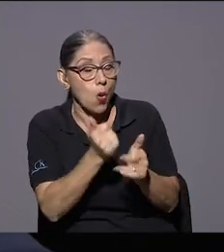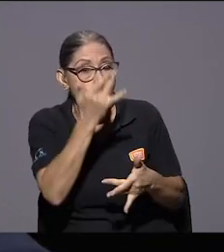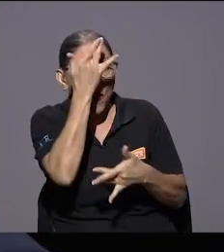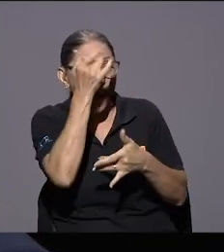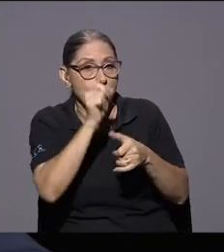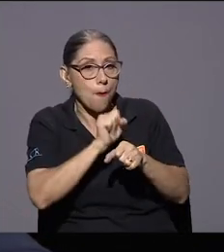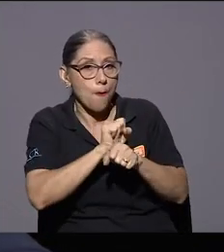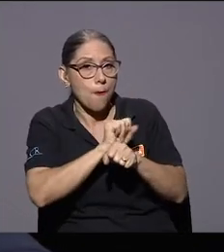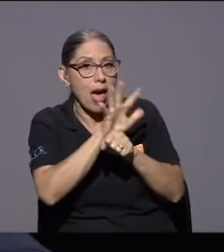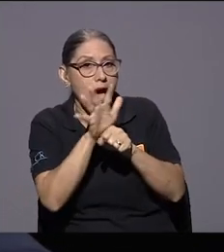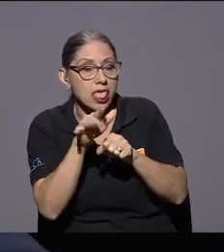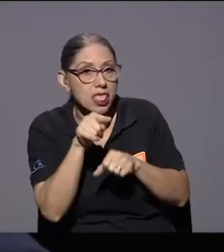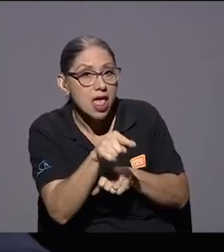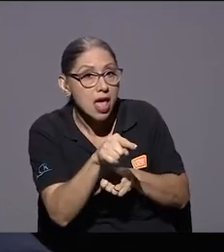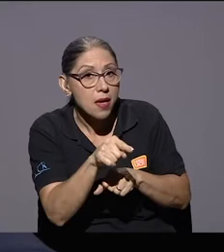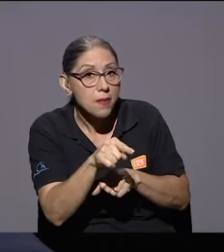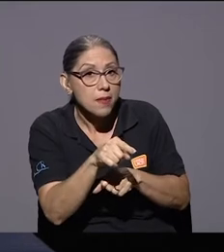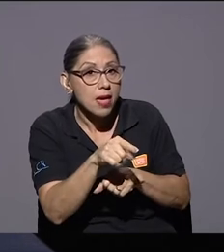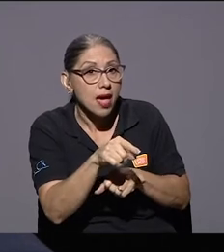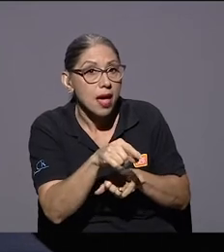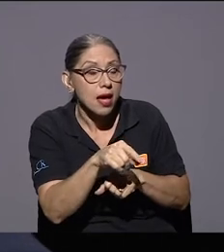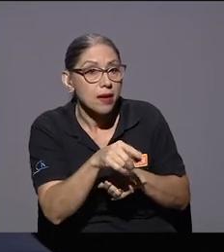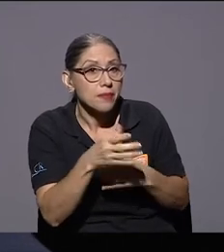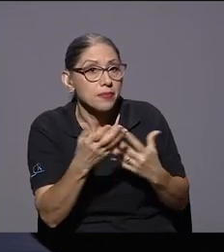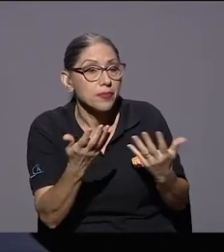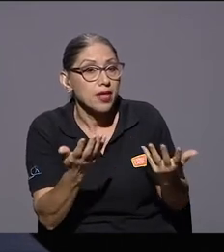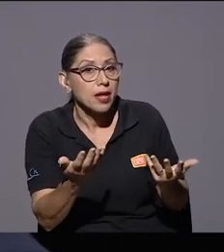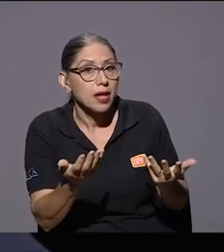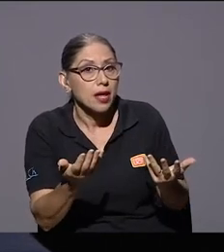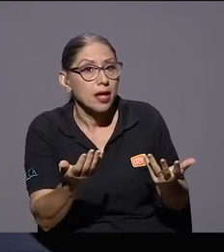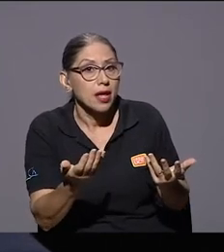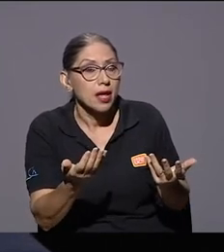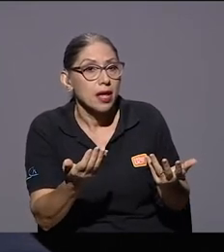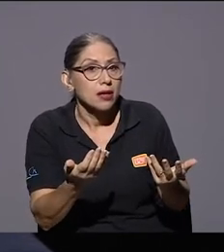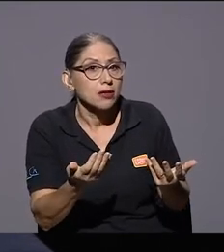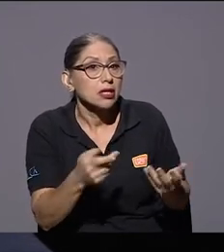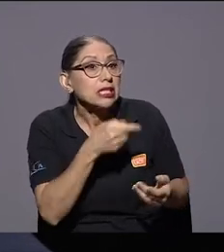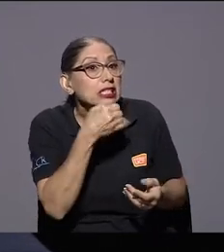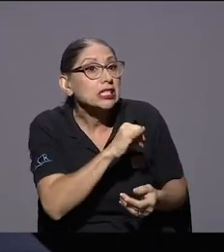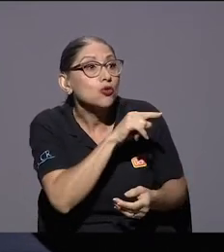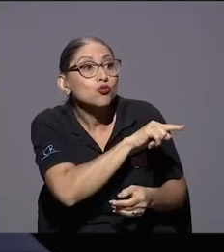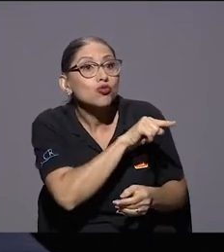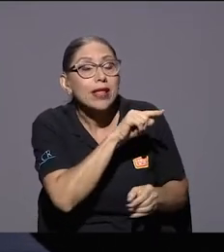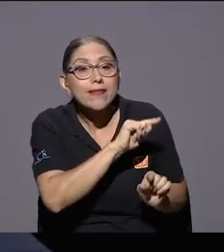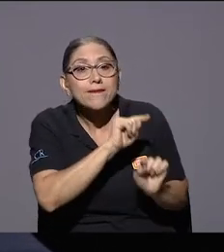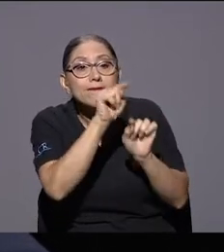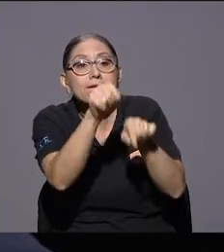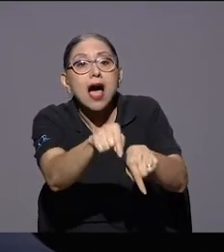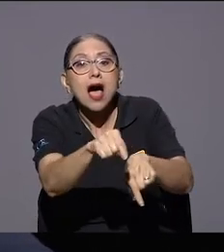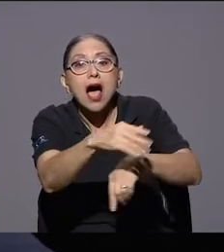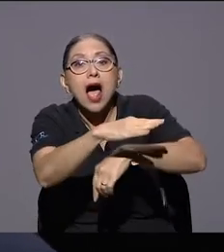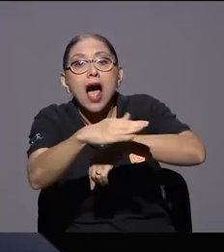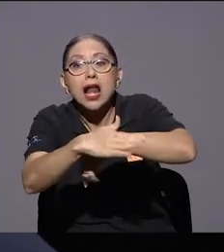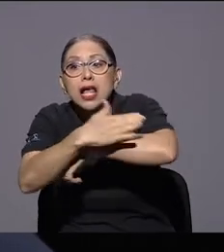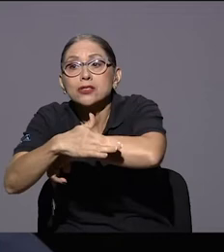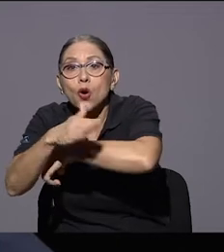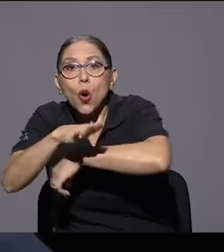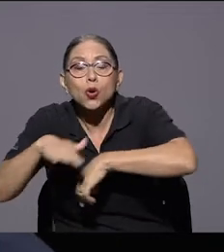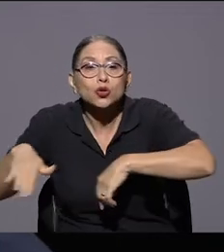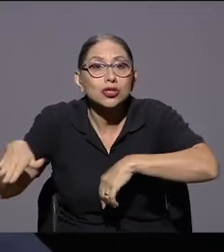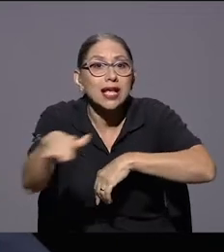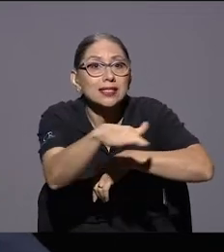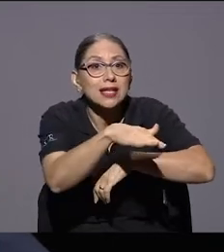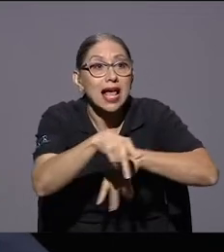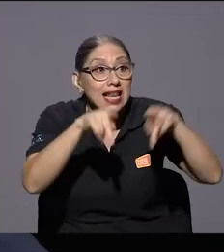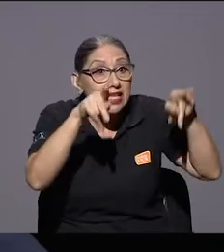estado pendientes de esas personas, y si usted va a las costas se da cuenta, son esos partidos. Sí,